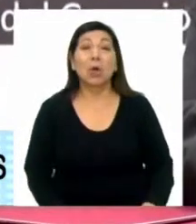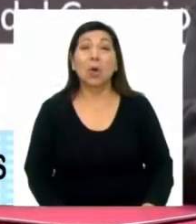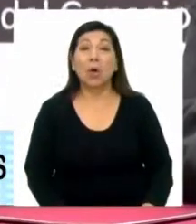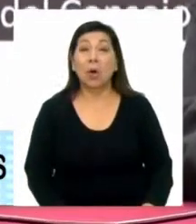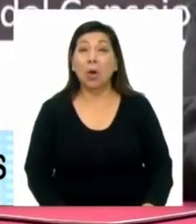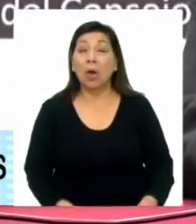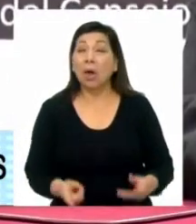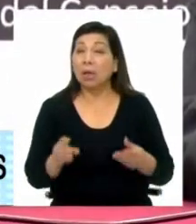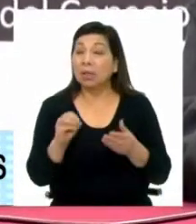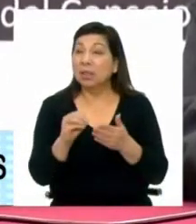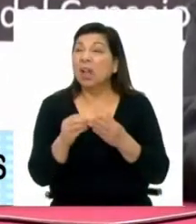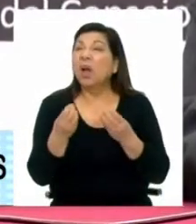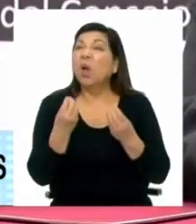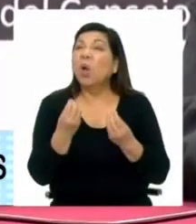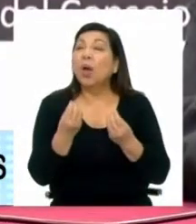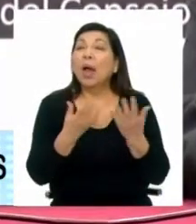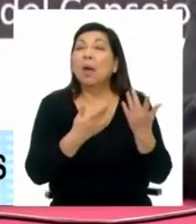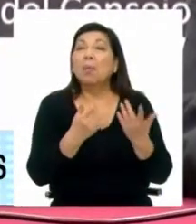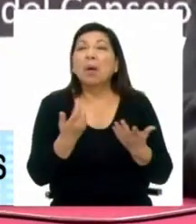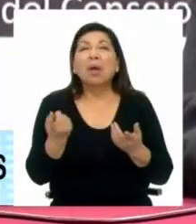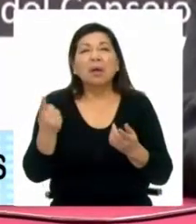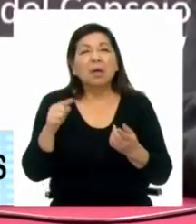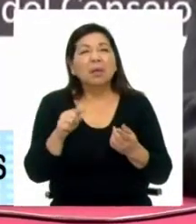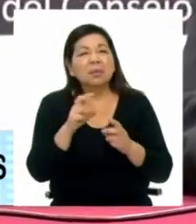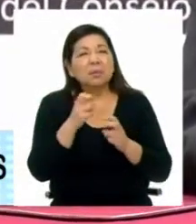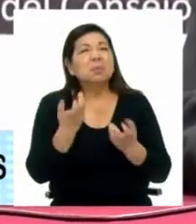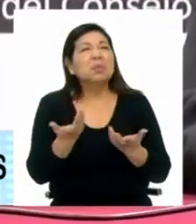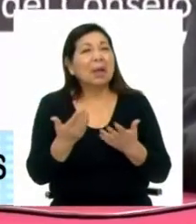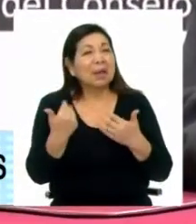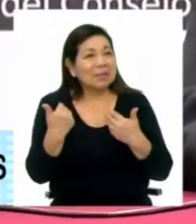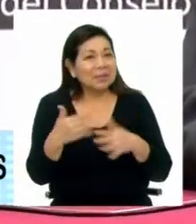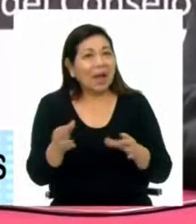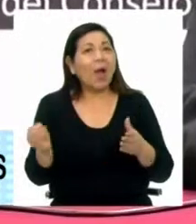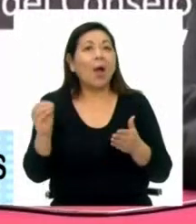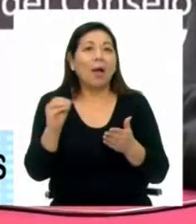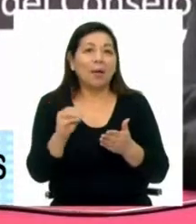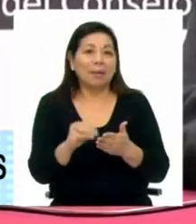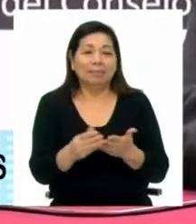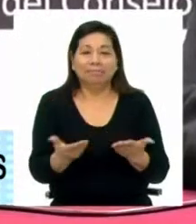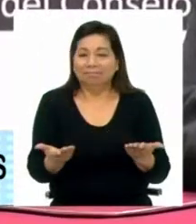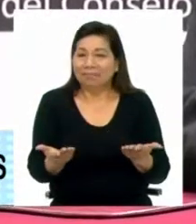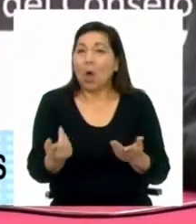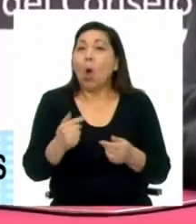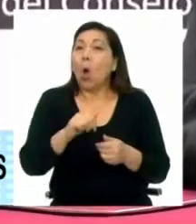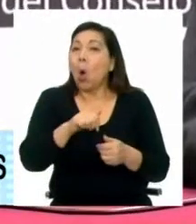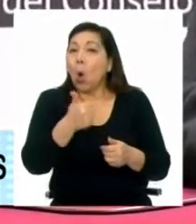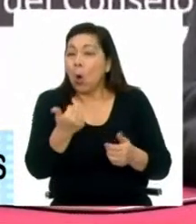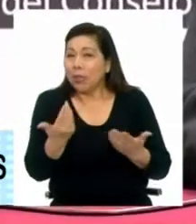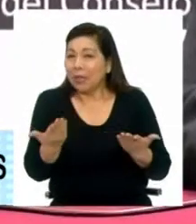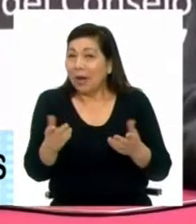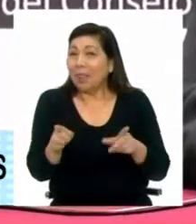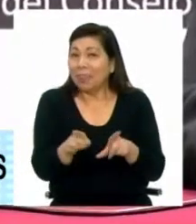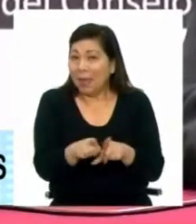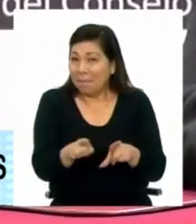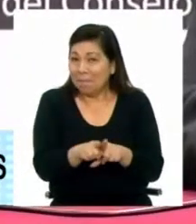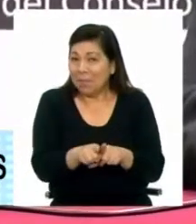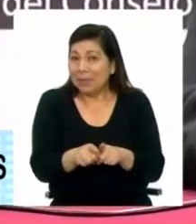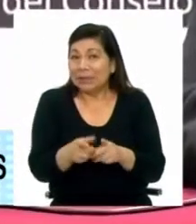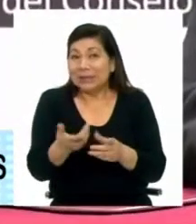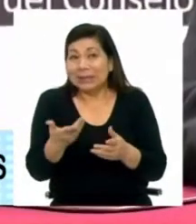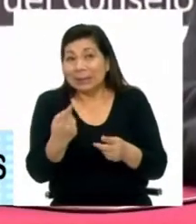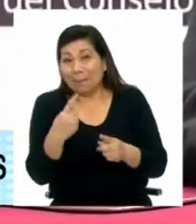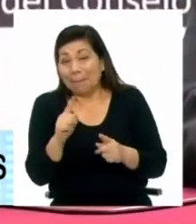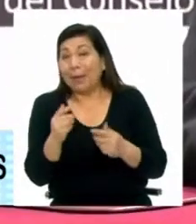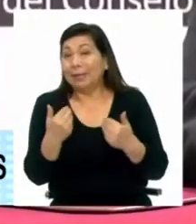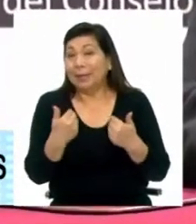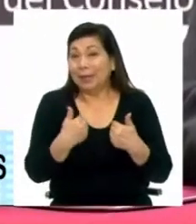Barranzuela, la consulta es la siguiente. ¿Por qué esperar a su renuncia, no? Ya habían cuestionamientos y podríamos decir que también era el talón de Aquiles